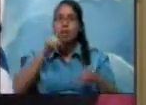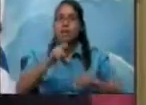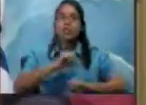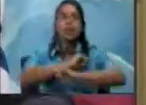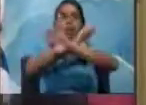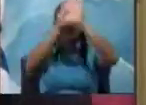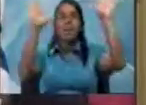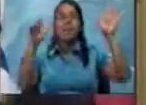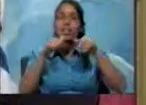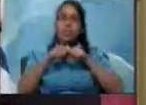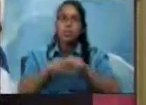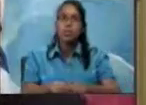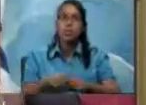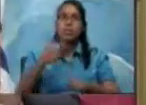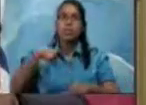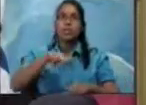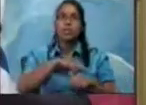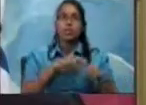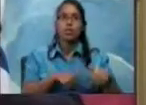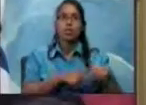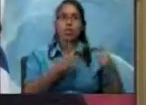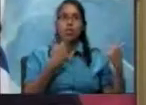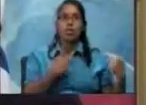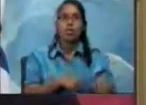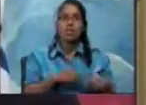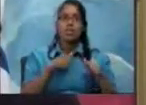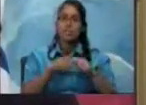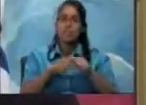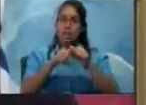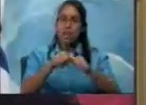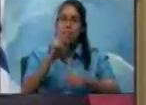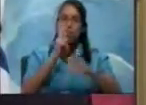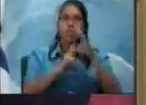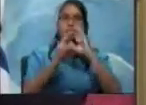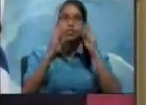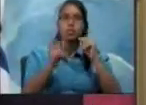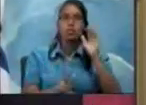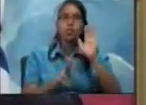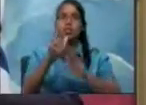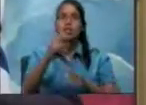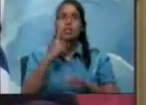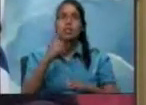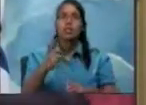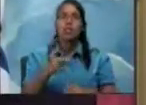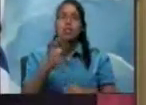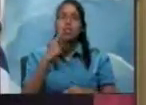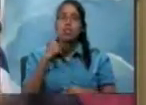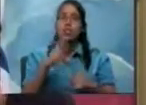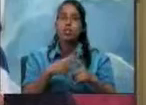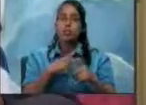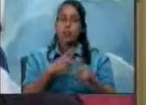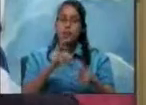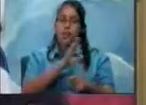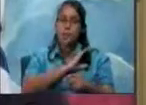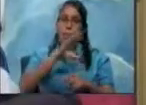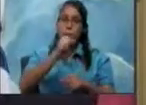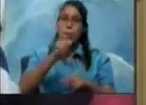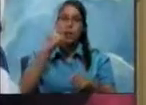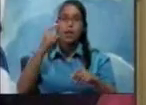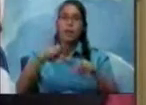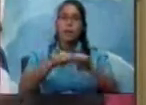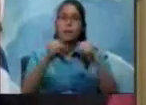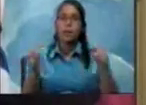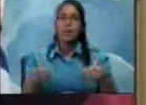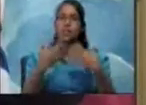esa firmeza en nuestros corazones seguidamente el versículo número 13 dice vino pues Jesús y tomó el pan y les dio